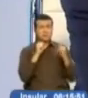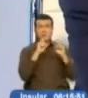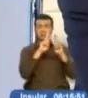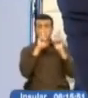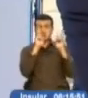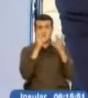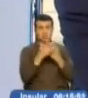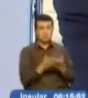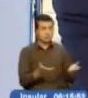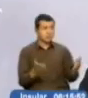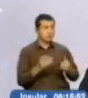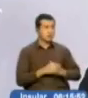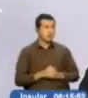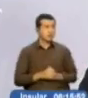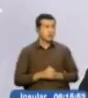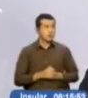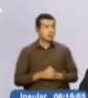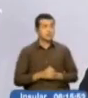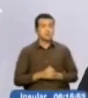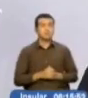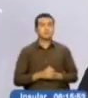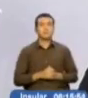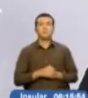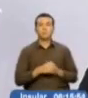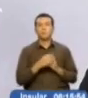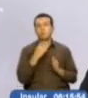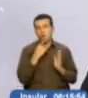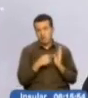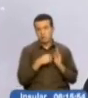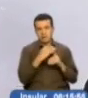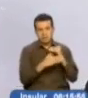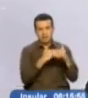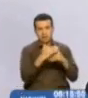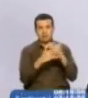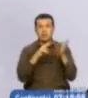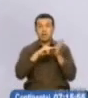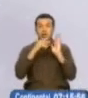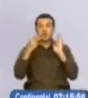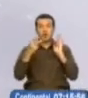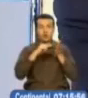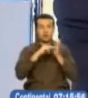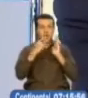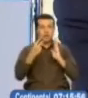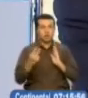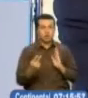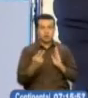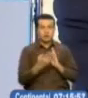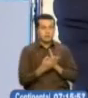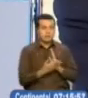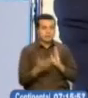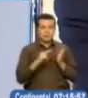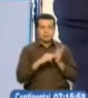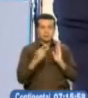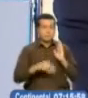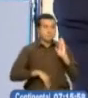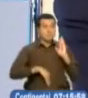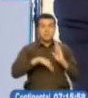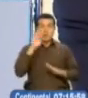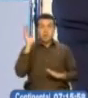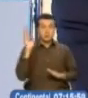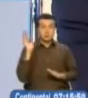también pasa es cada vez que van pasando los años, la tecnología va aumentando